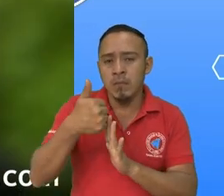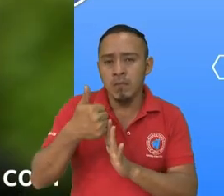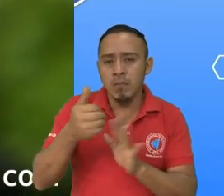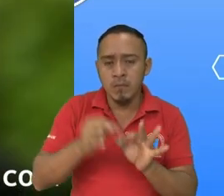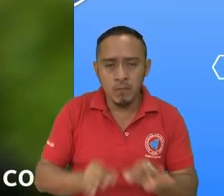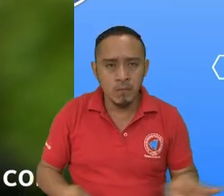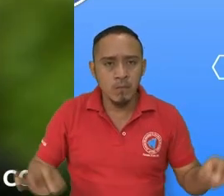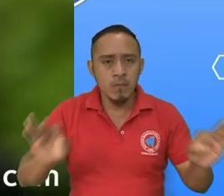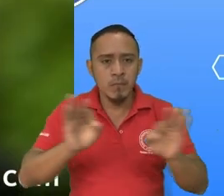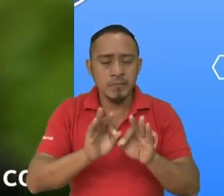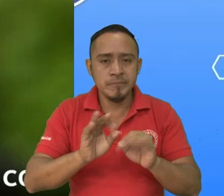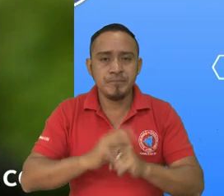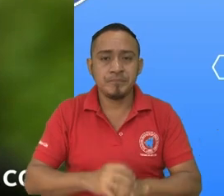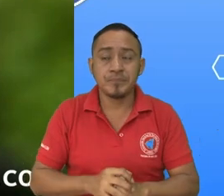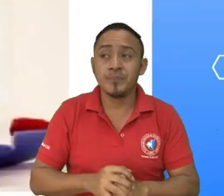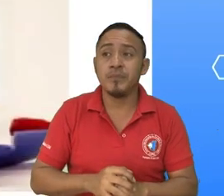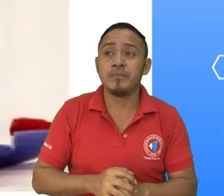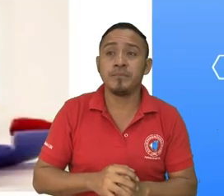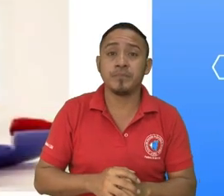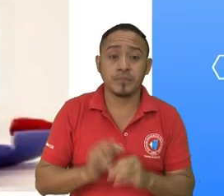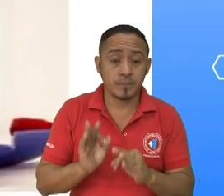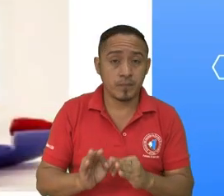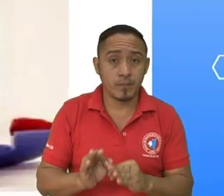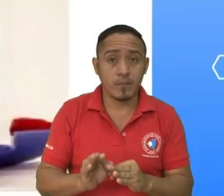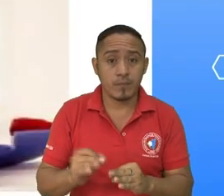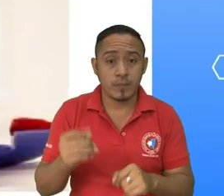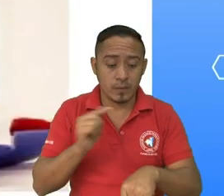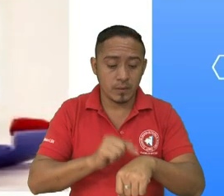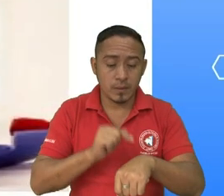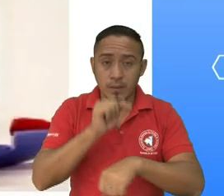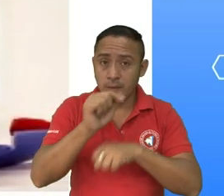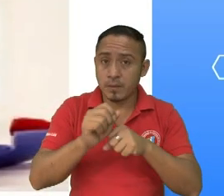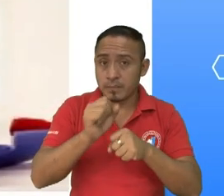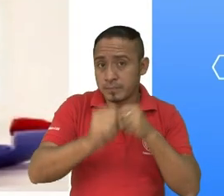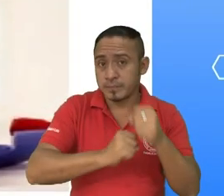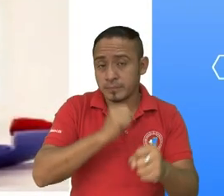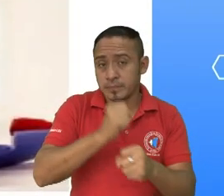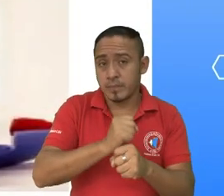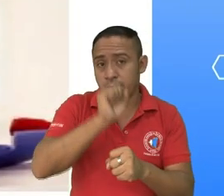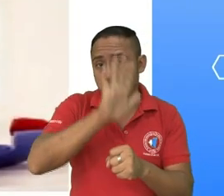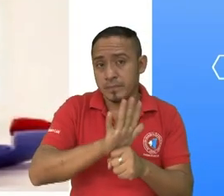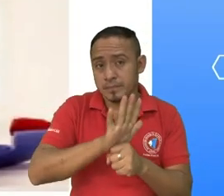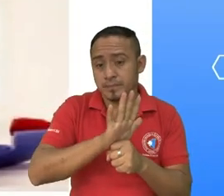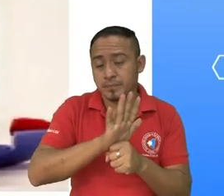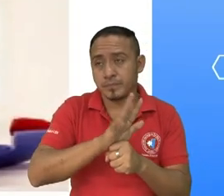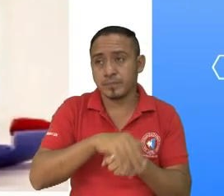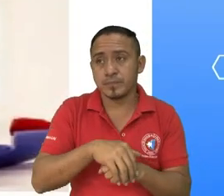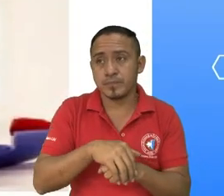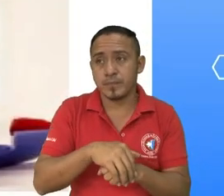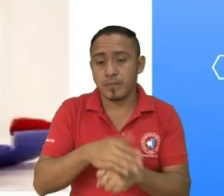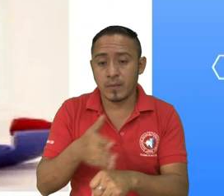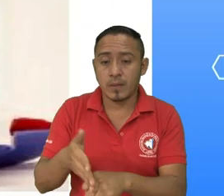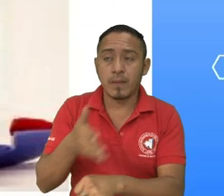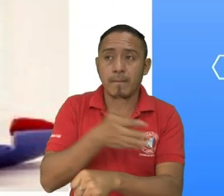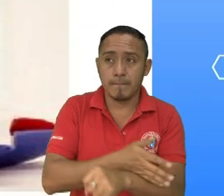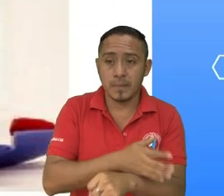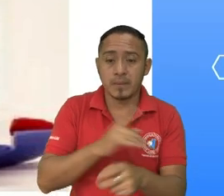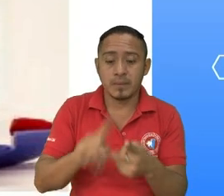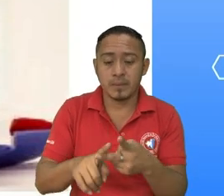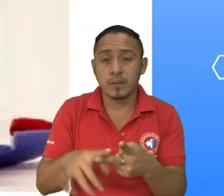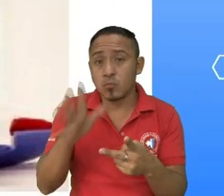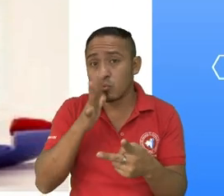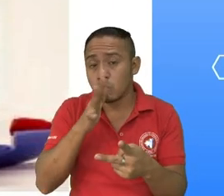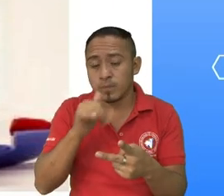fundamental, doctora, licenciada, en la etapa, en la edad de los 5, la preadolescencia y la